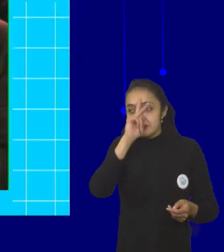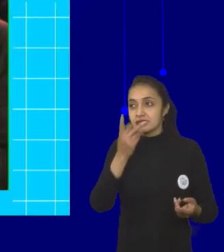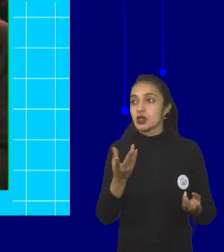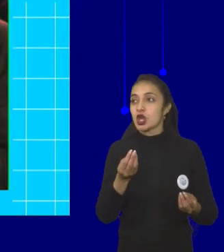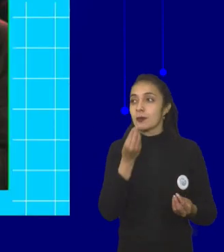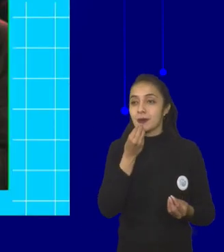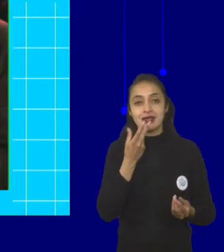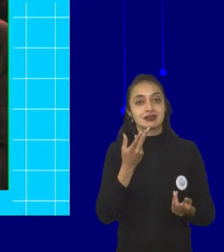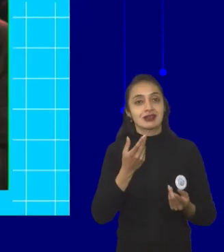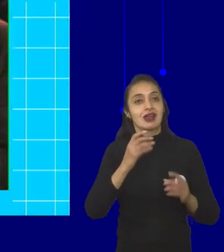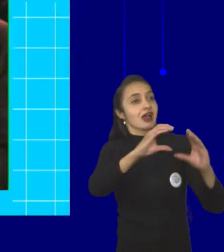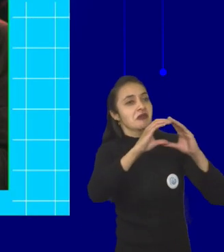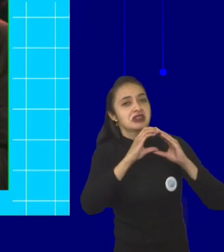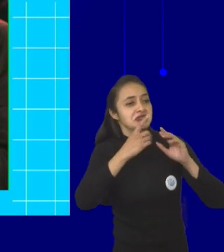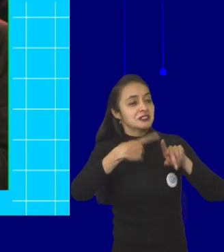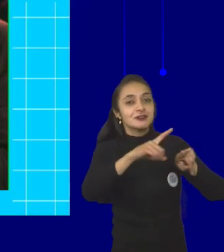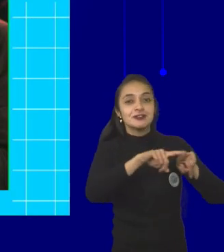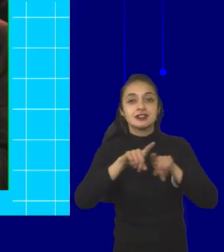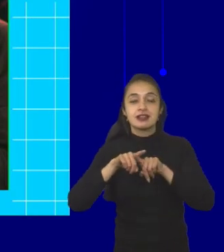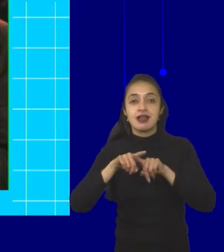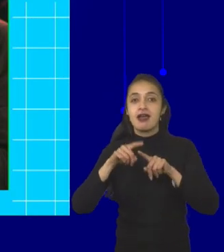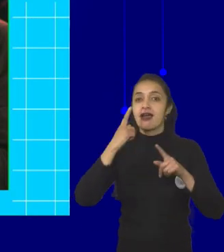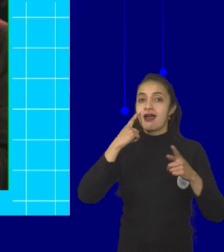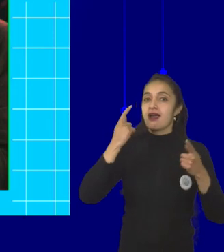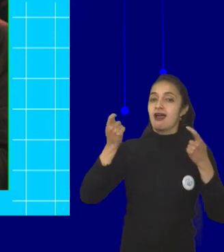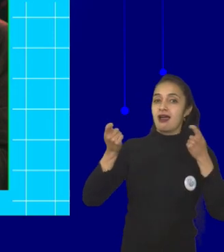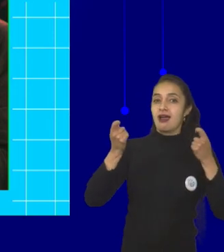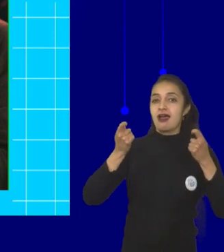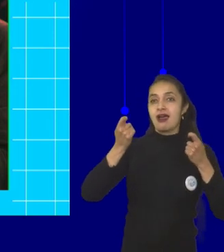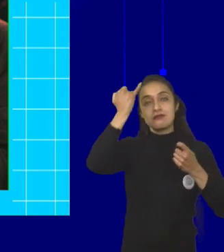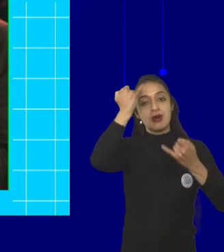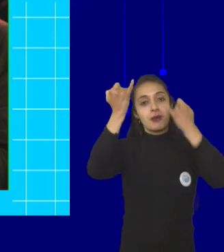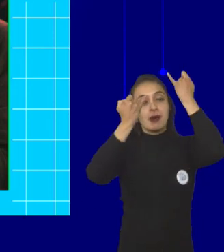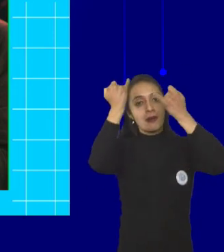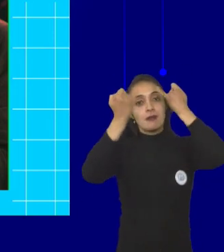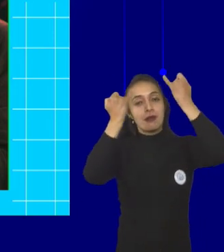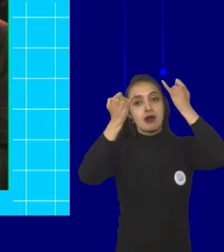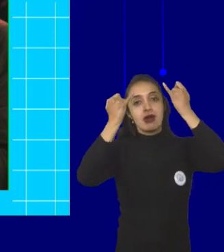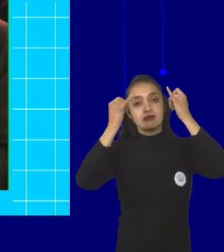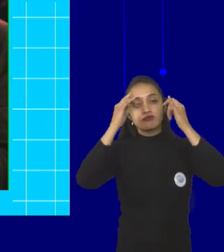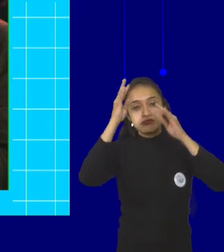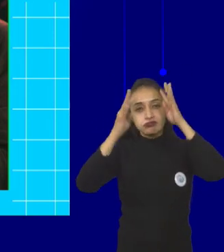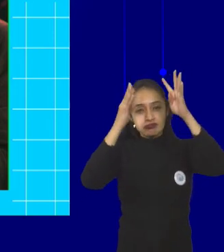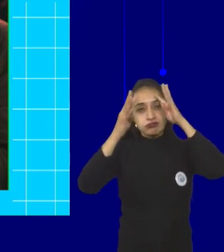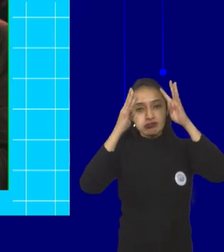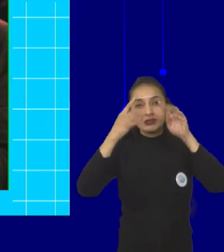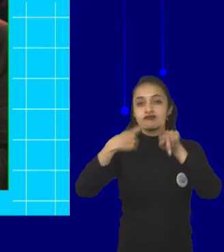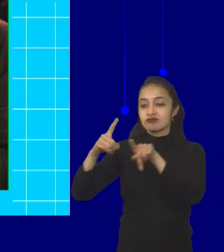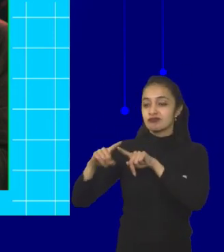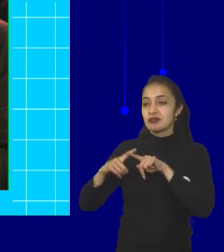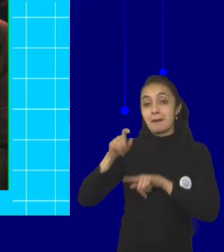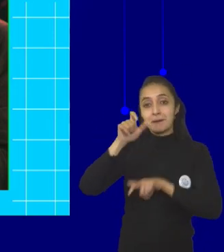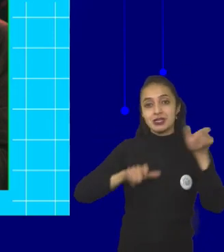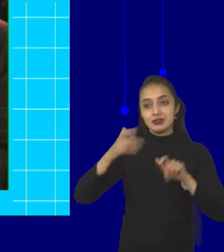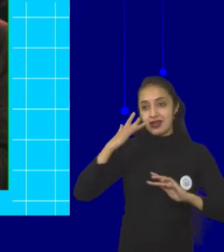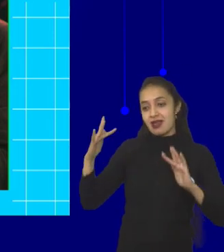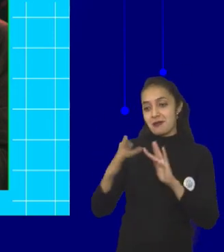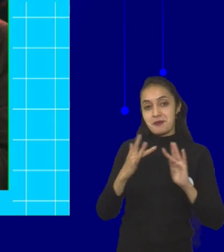peruano, otro día comían hamburguesas. ¿Cómo puede uno ser creativo también para llegar a muchísimas otras